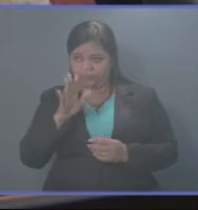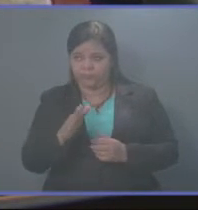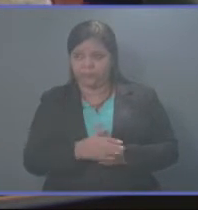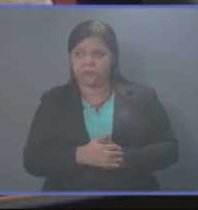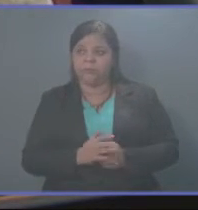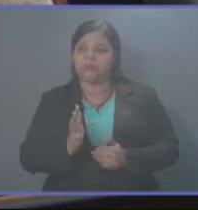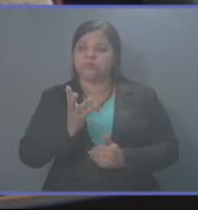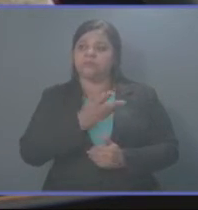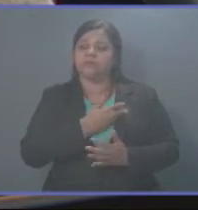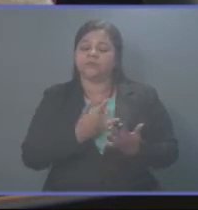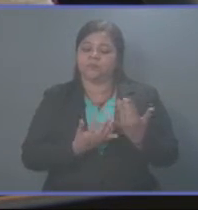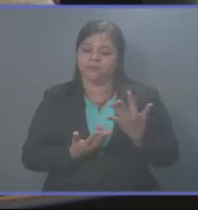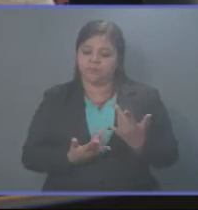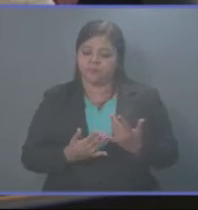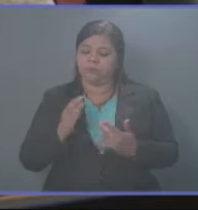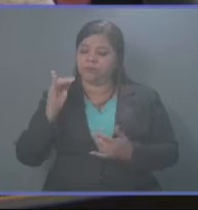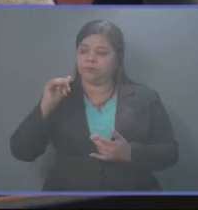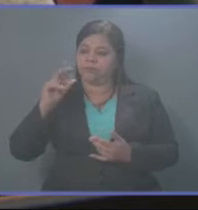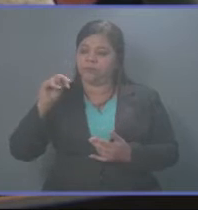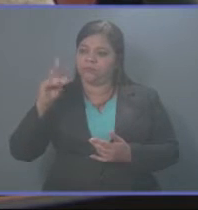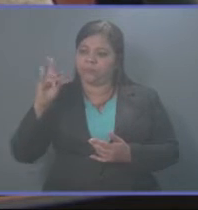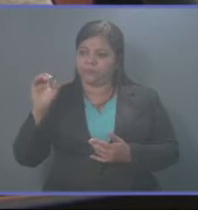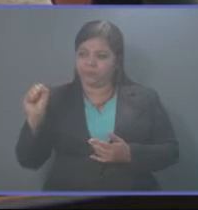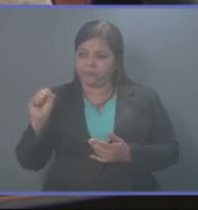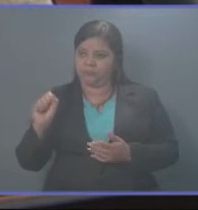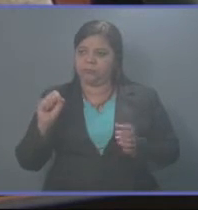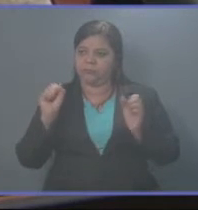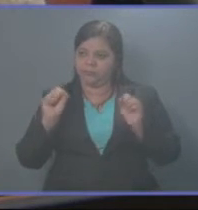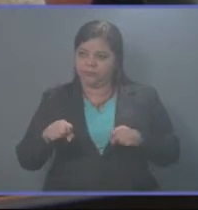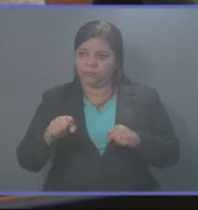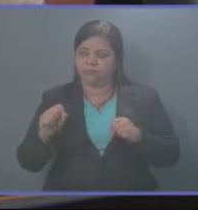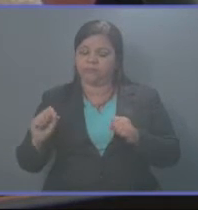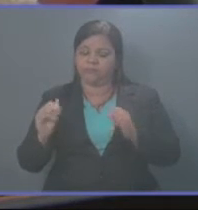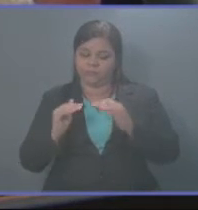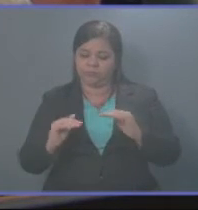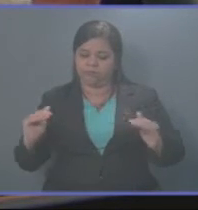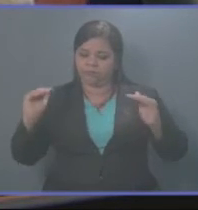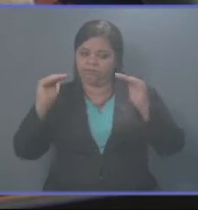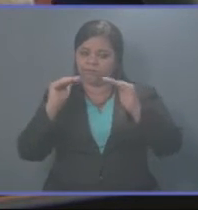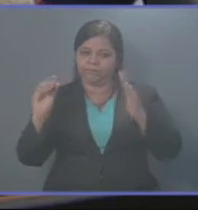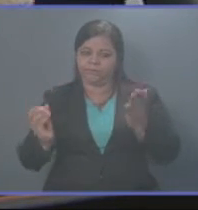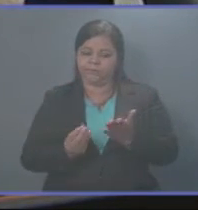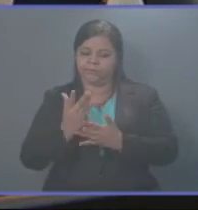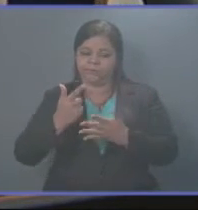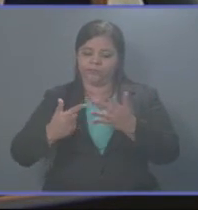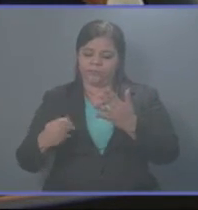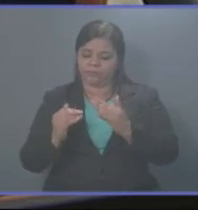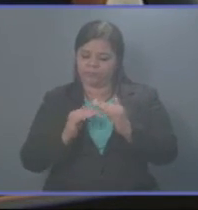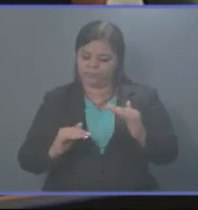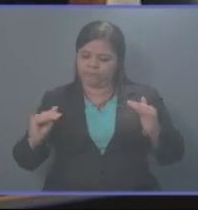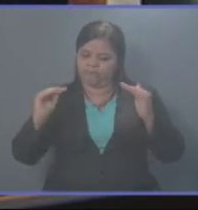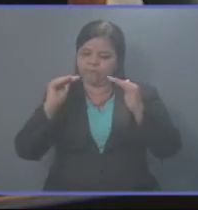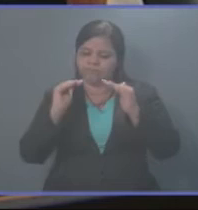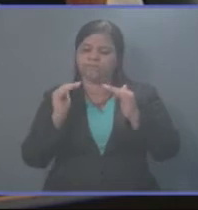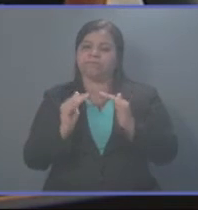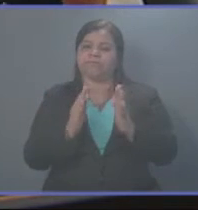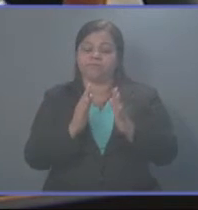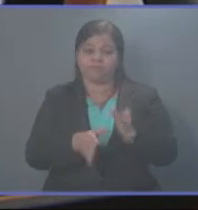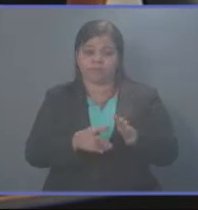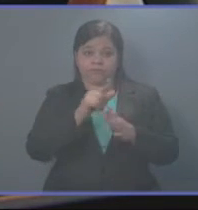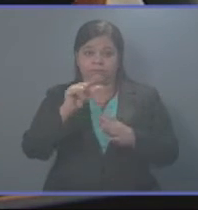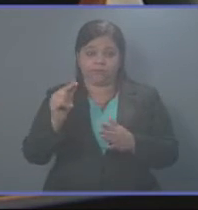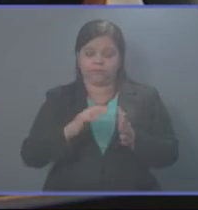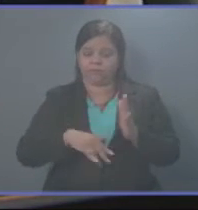que esperamos que el INDES se comporte a la altura de esta nueva ley y que sea el ente